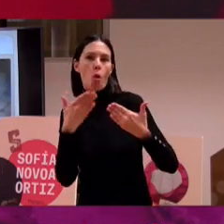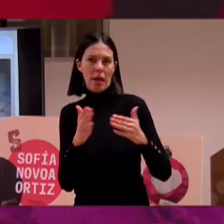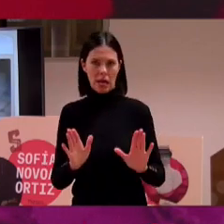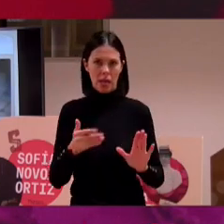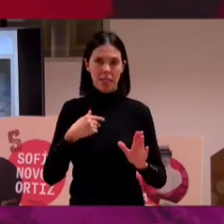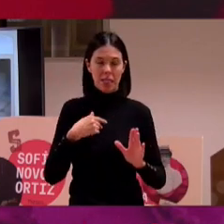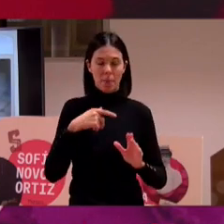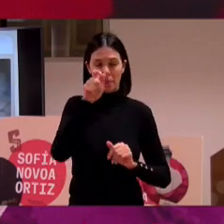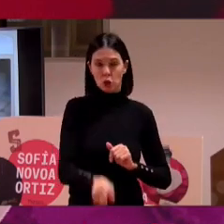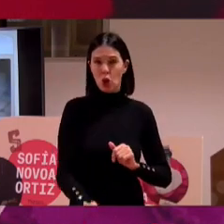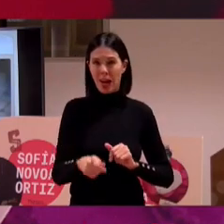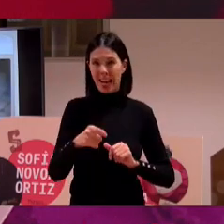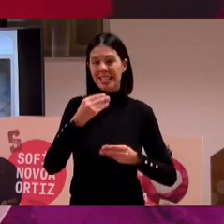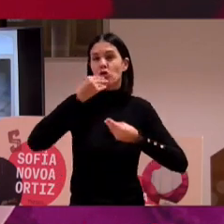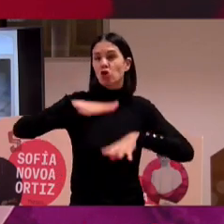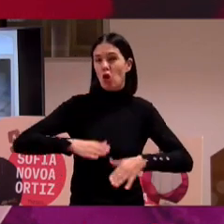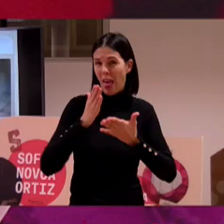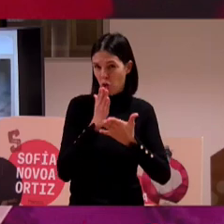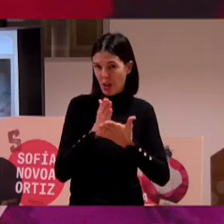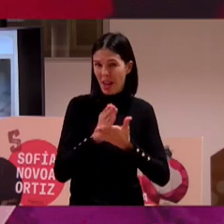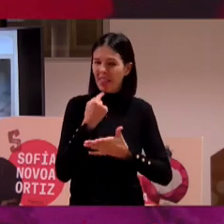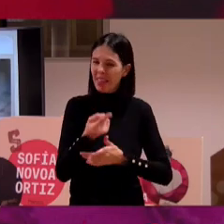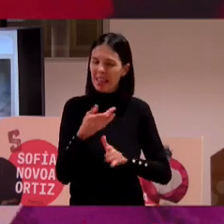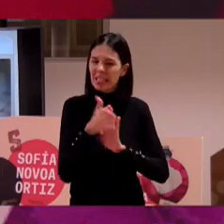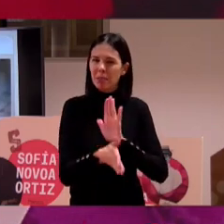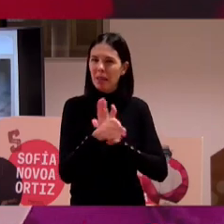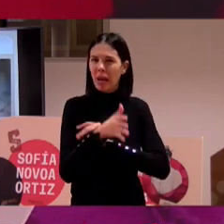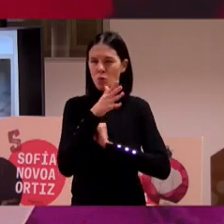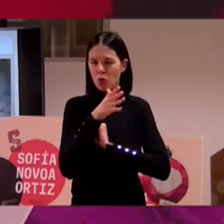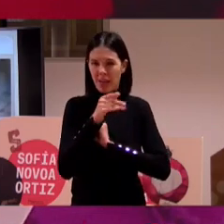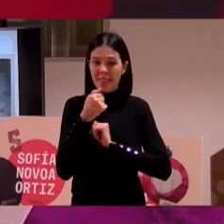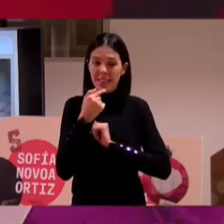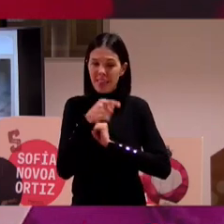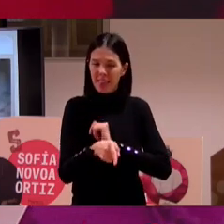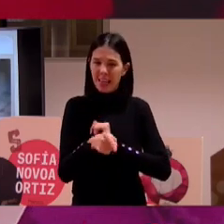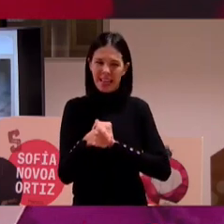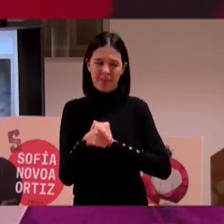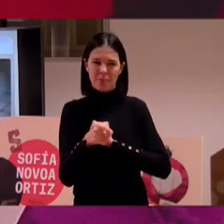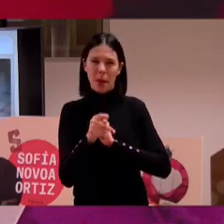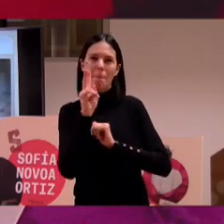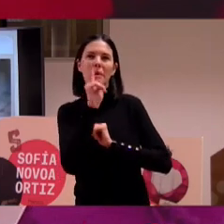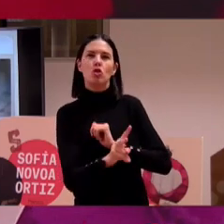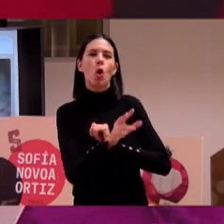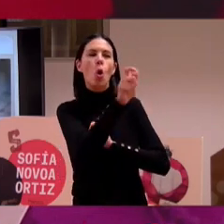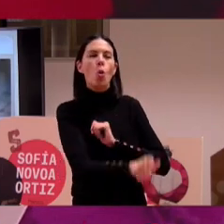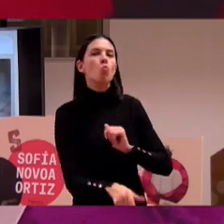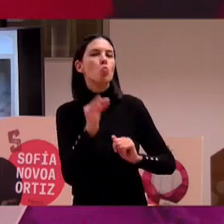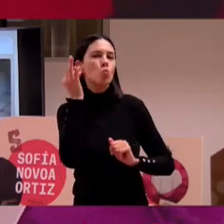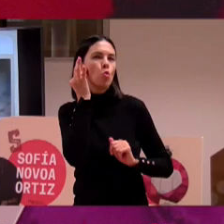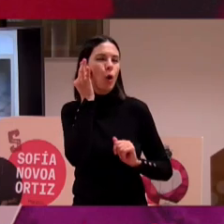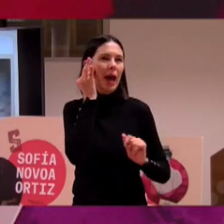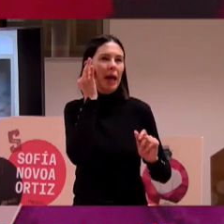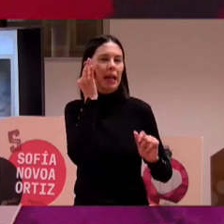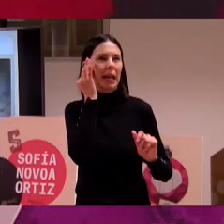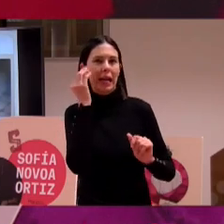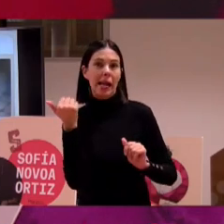Marie Schön explica o sentido desta denominación e afirma que este paradigma de muller, a garçon, quere